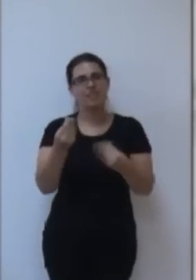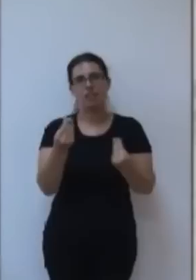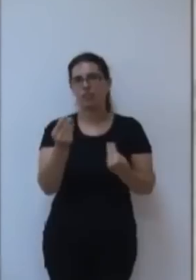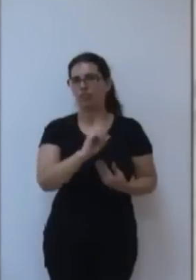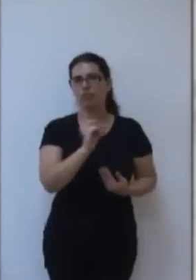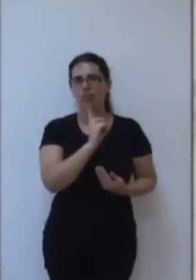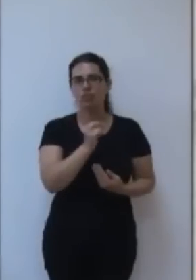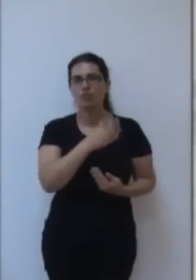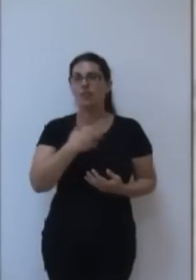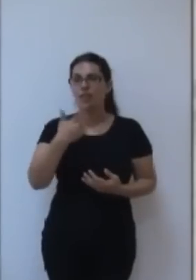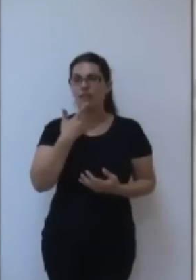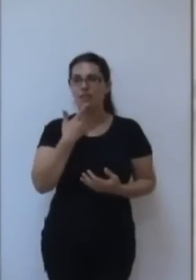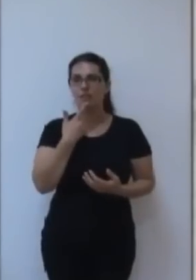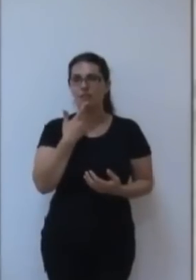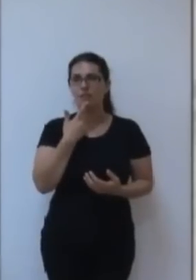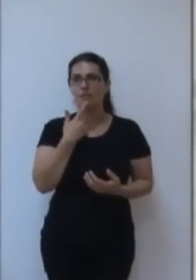Y es una cuestión